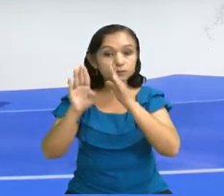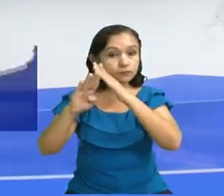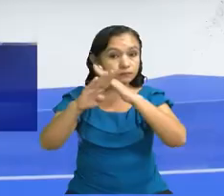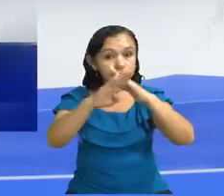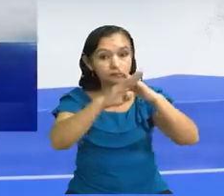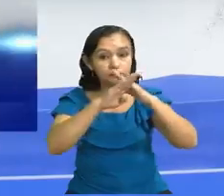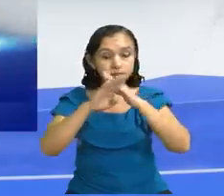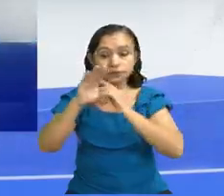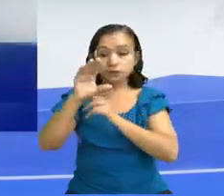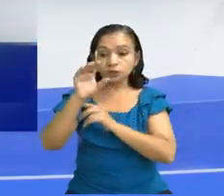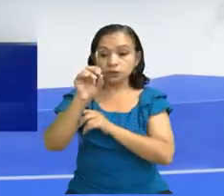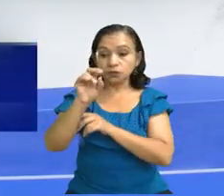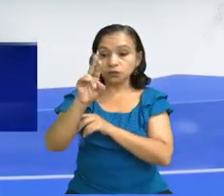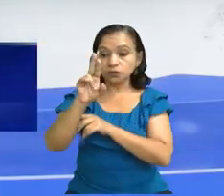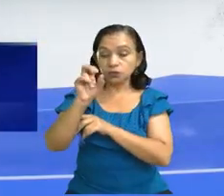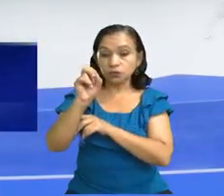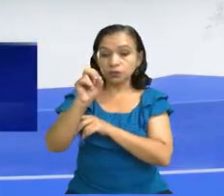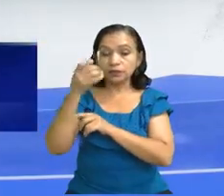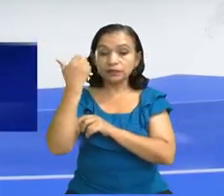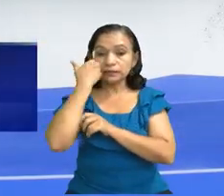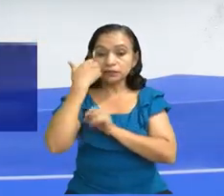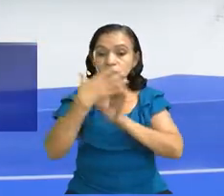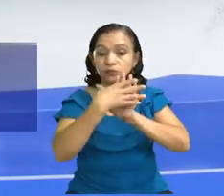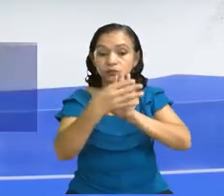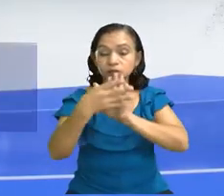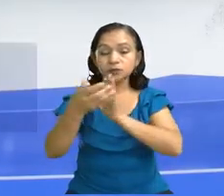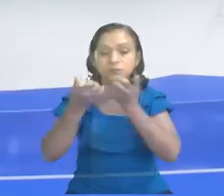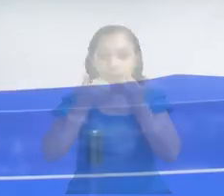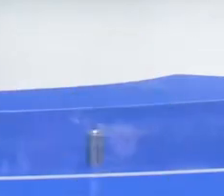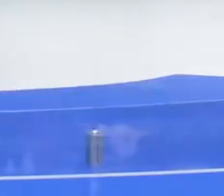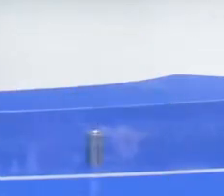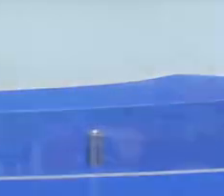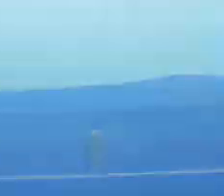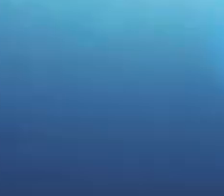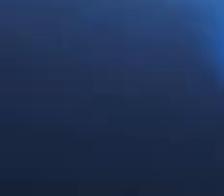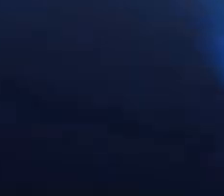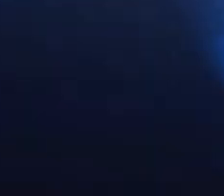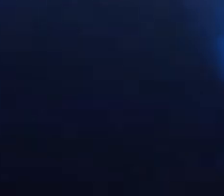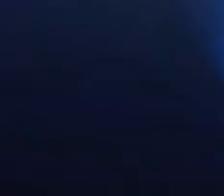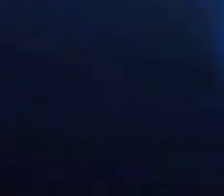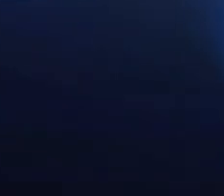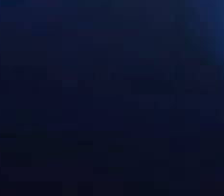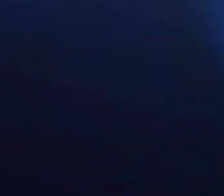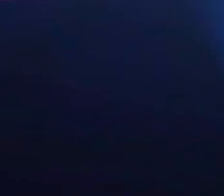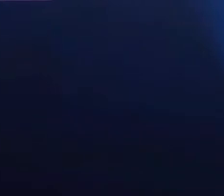del coronavirus. Liz Escoto nos brinda más información.